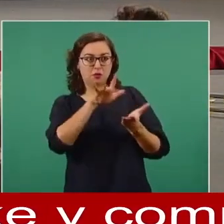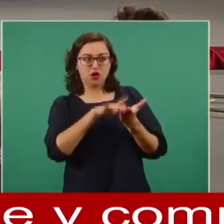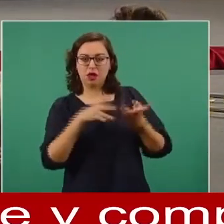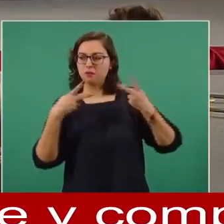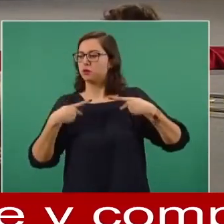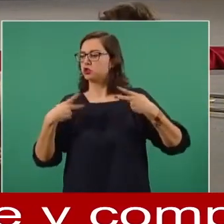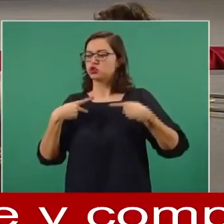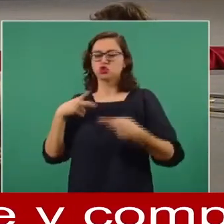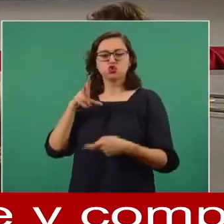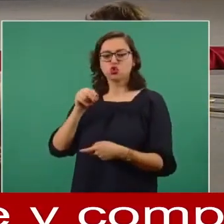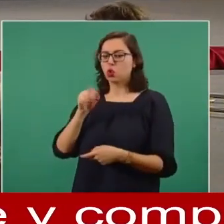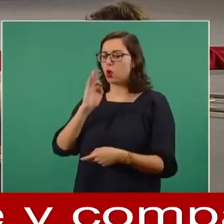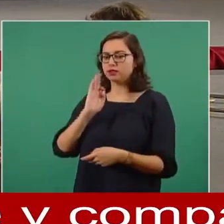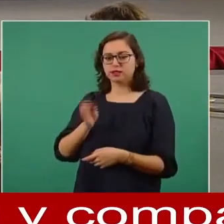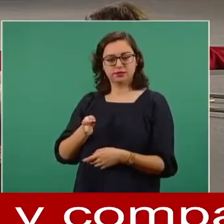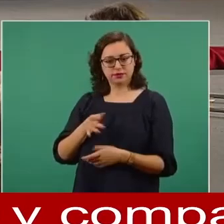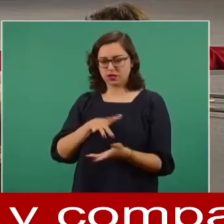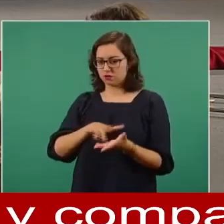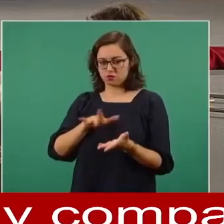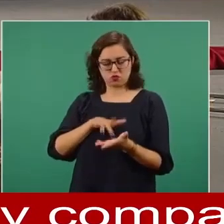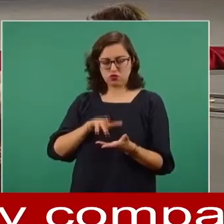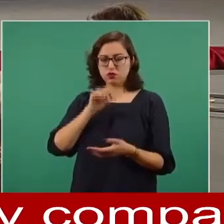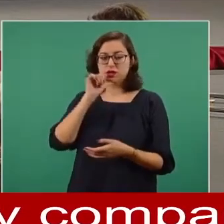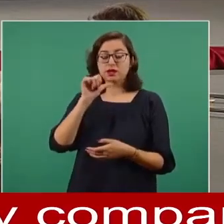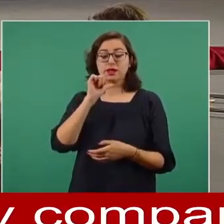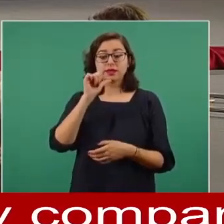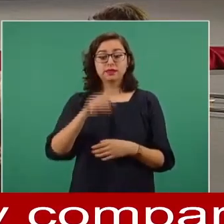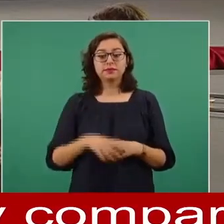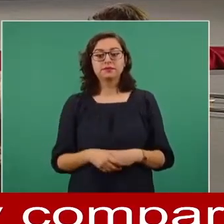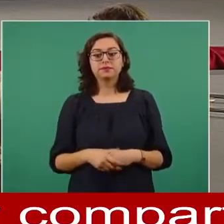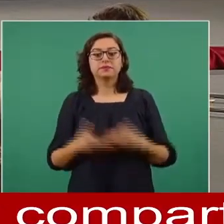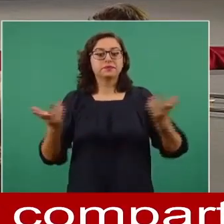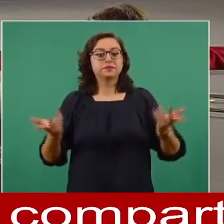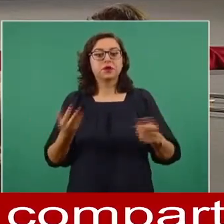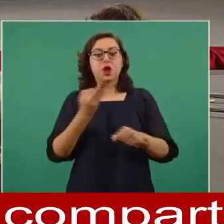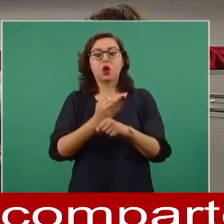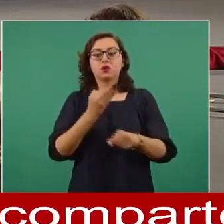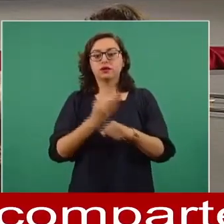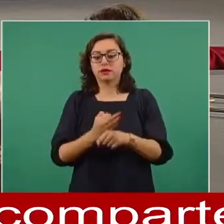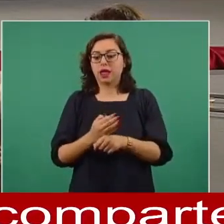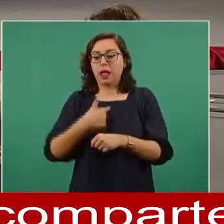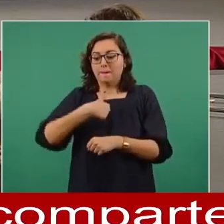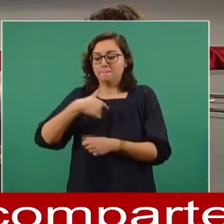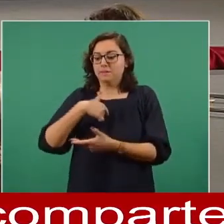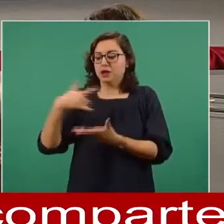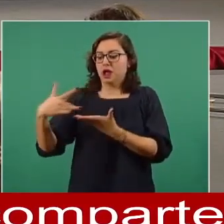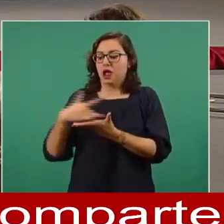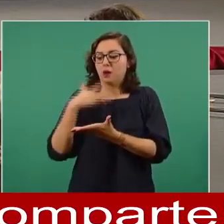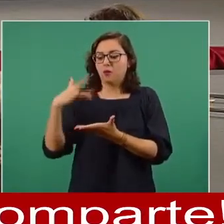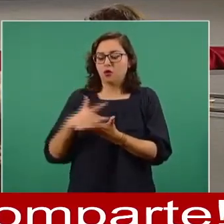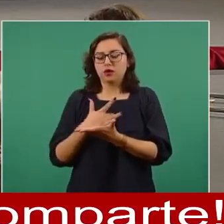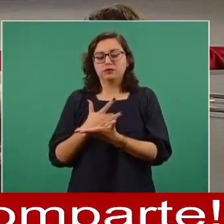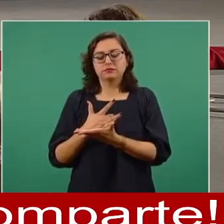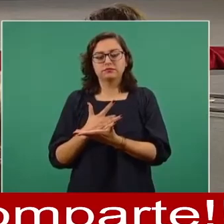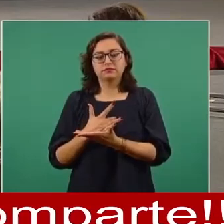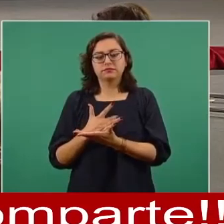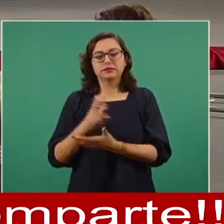No, la aprobación es como del 60 por ciento.